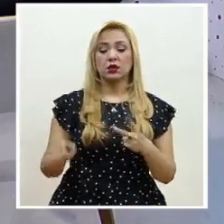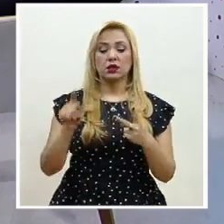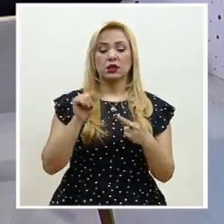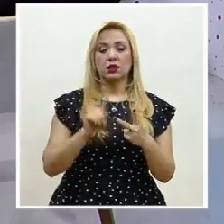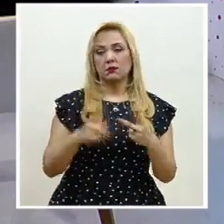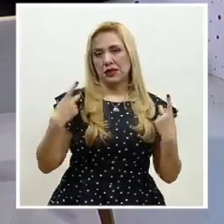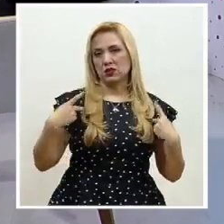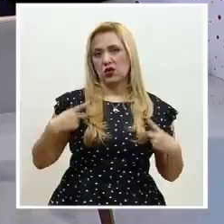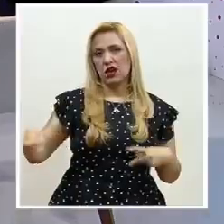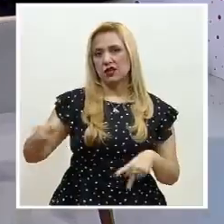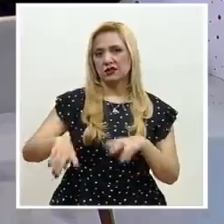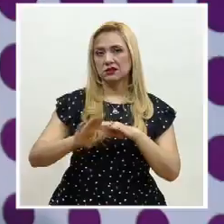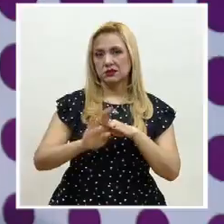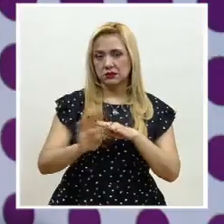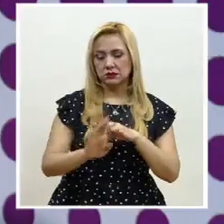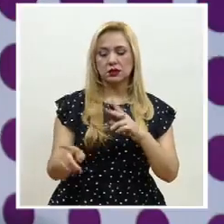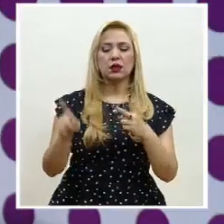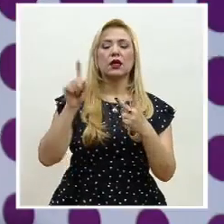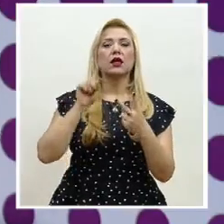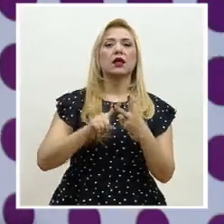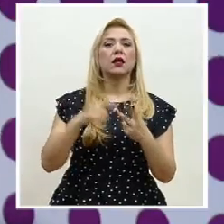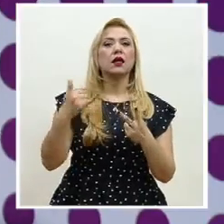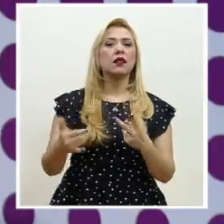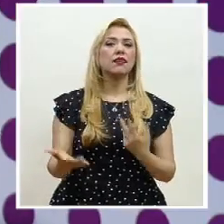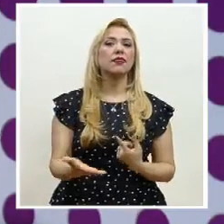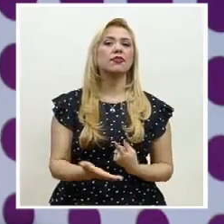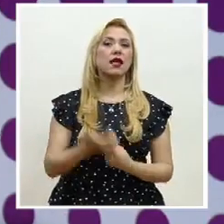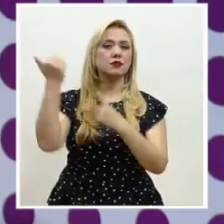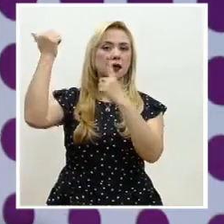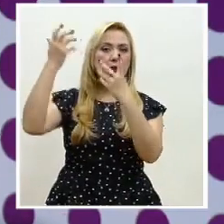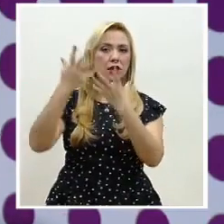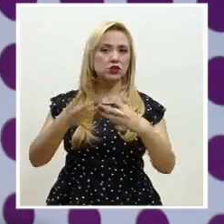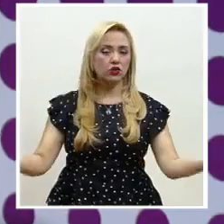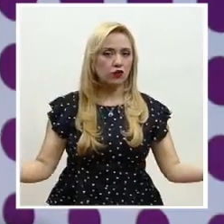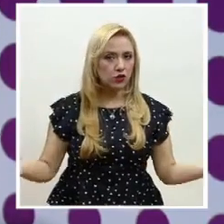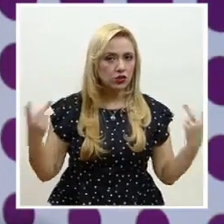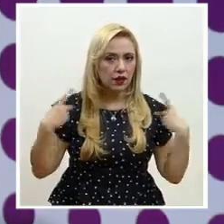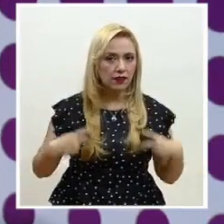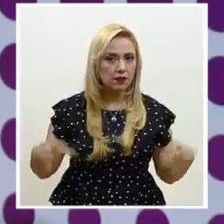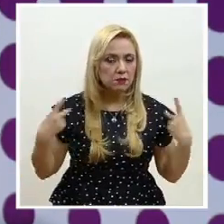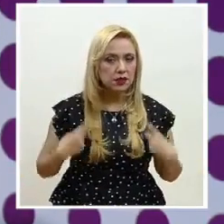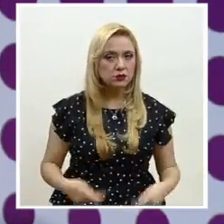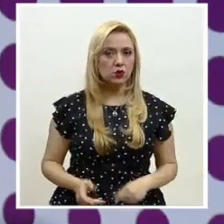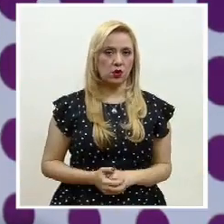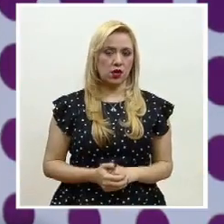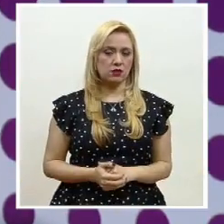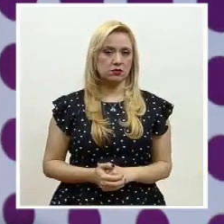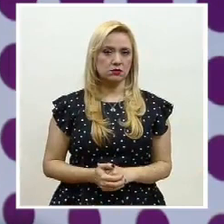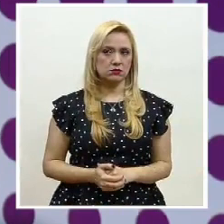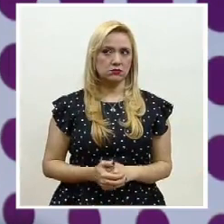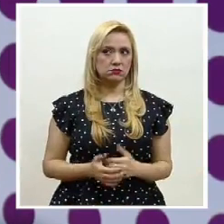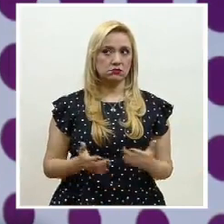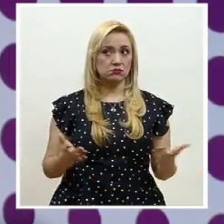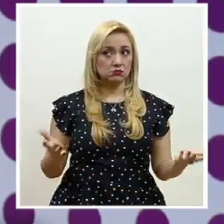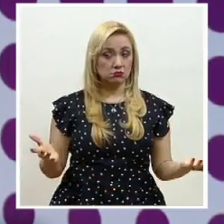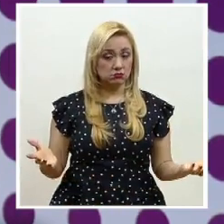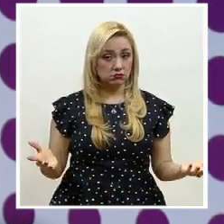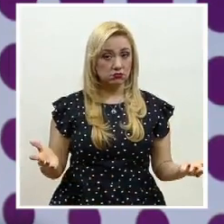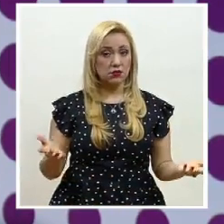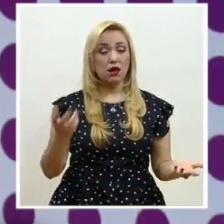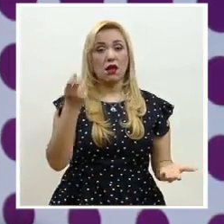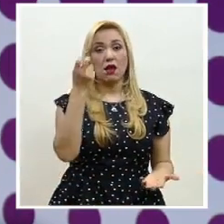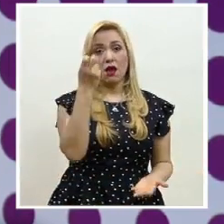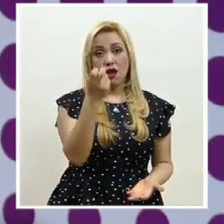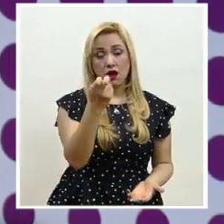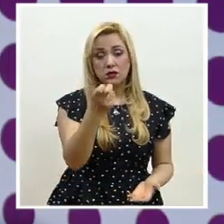y también tenemos un asunto importante en materia de desaparición forzada de personas. Pero, ¿qué es lo que quiero destacar de estos asuntos? Más que profundizar exactamente